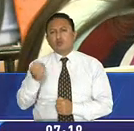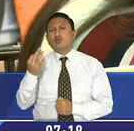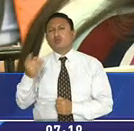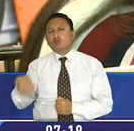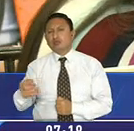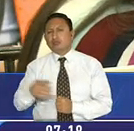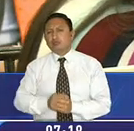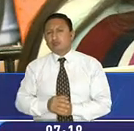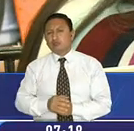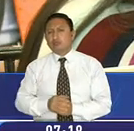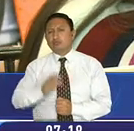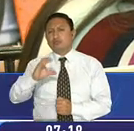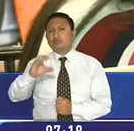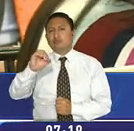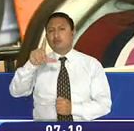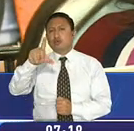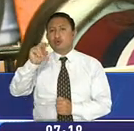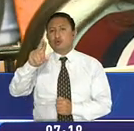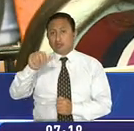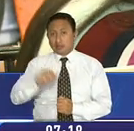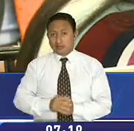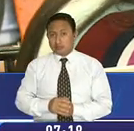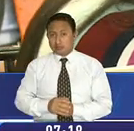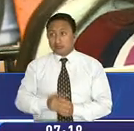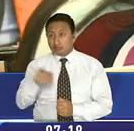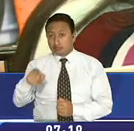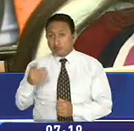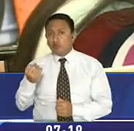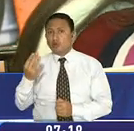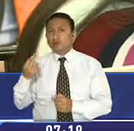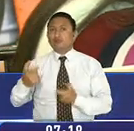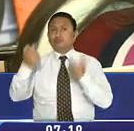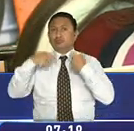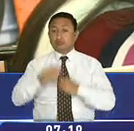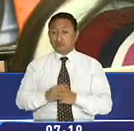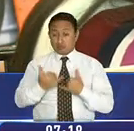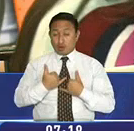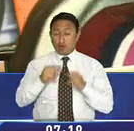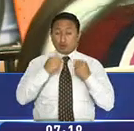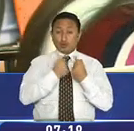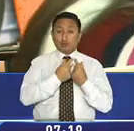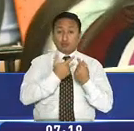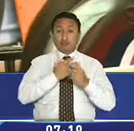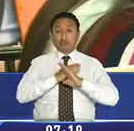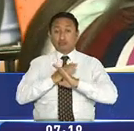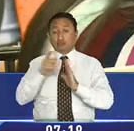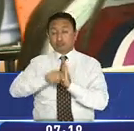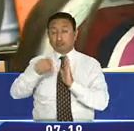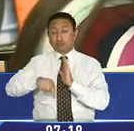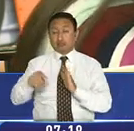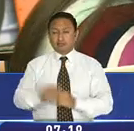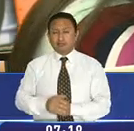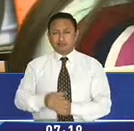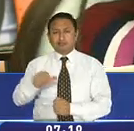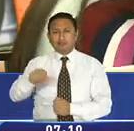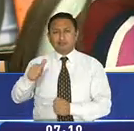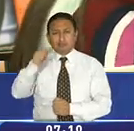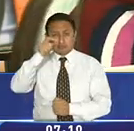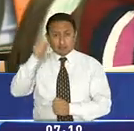en narcóticos? Y ahora está defendiendo al narcotráfico. Y hay otros fiscales también que me reservo el nombre porque luego